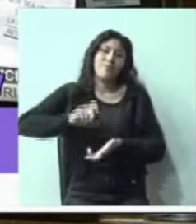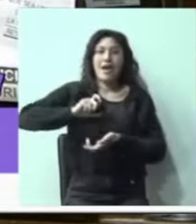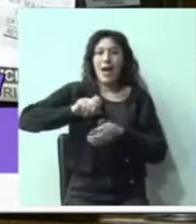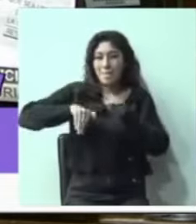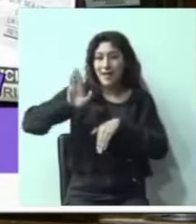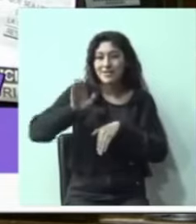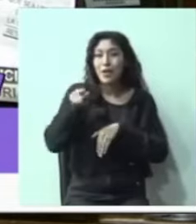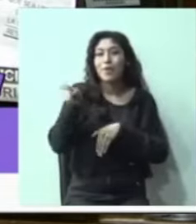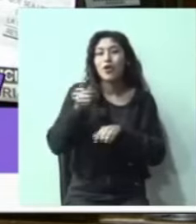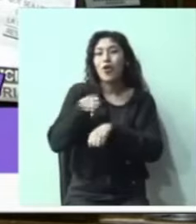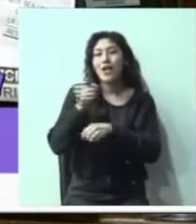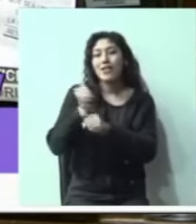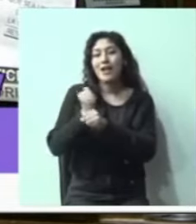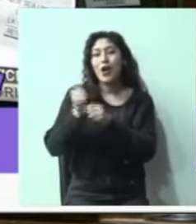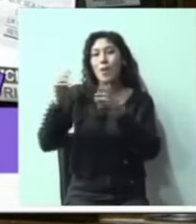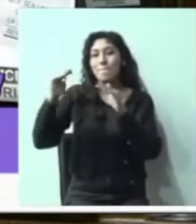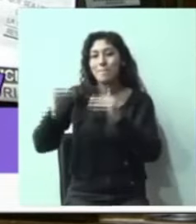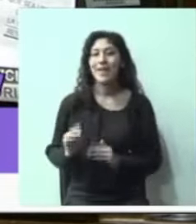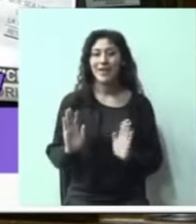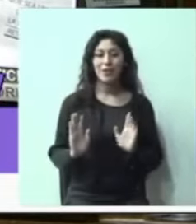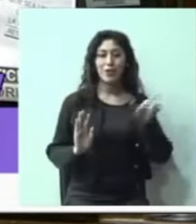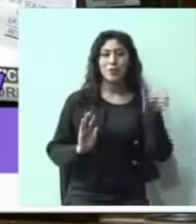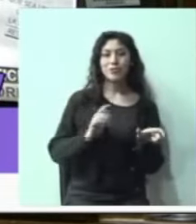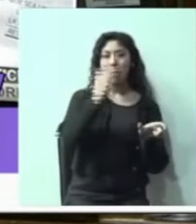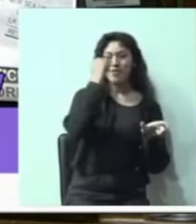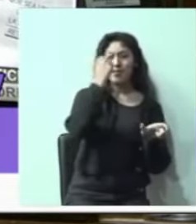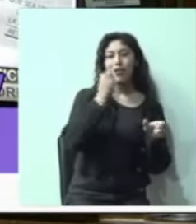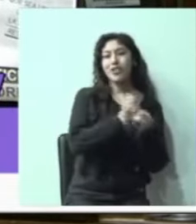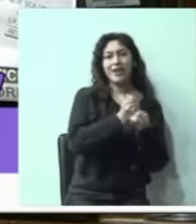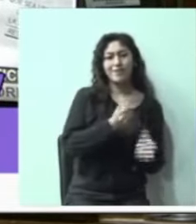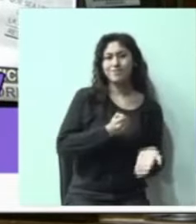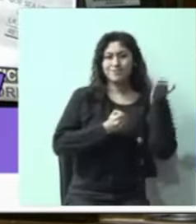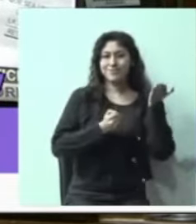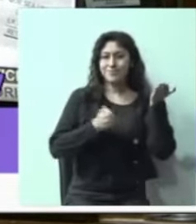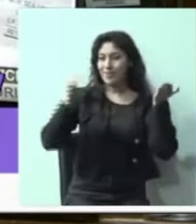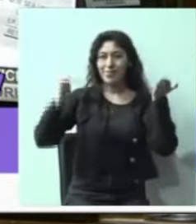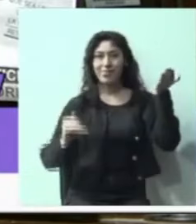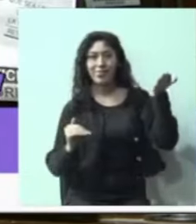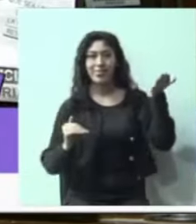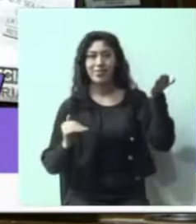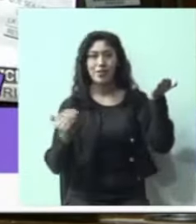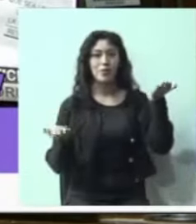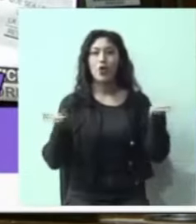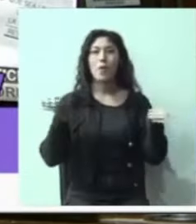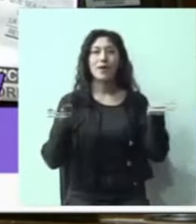mucho menos que una enfermera o un enfermero. Muchísimo menos que una enfermera o un enfermero. Pero a niveles que no se puede